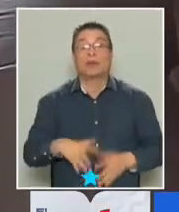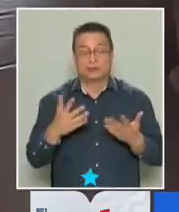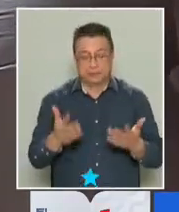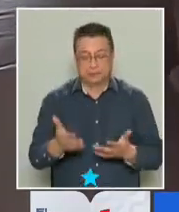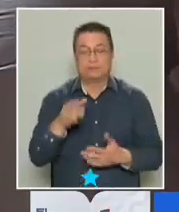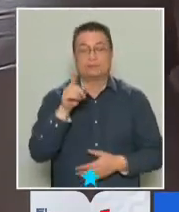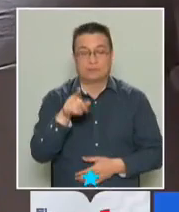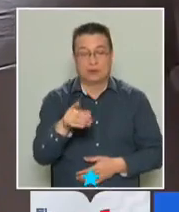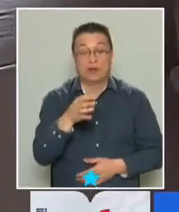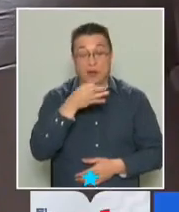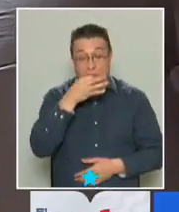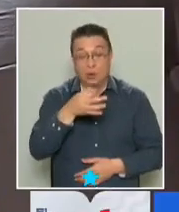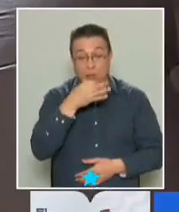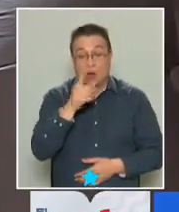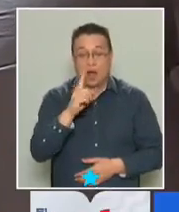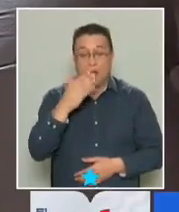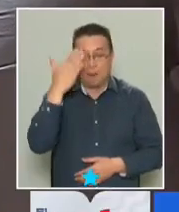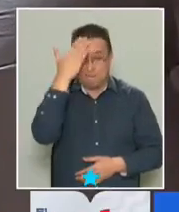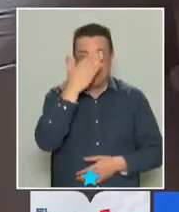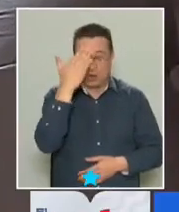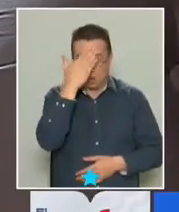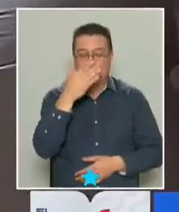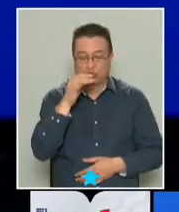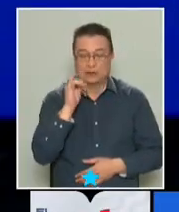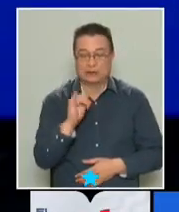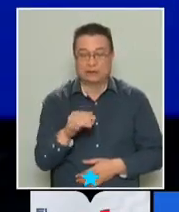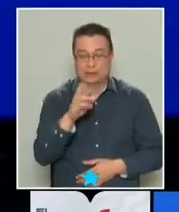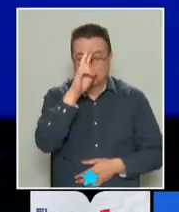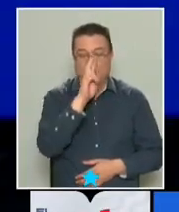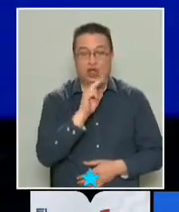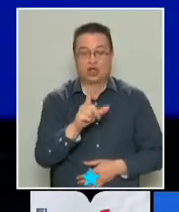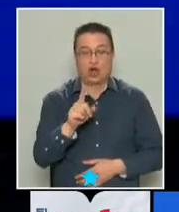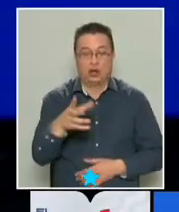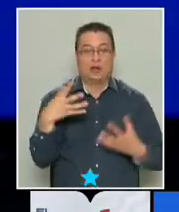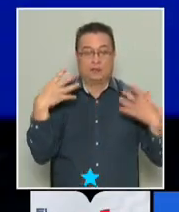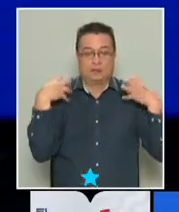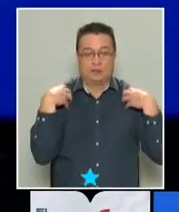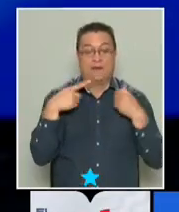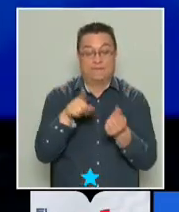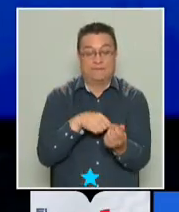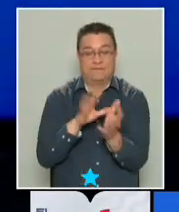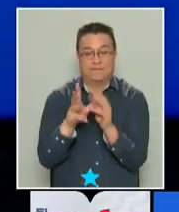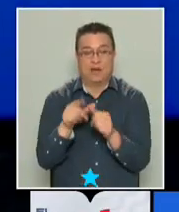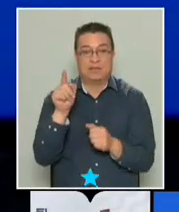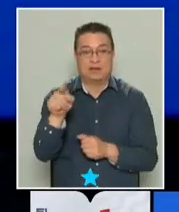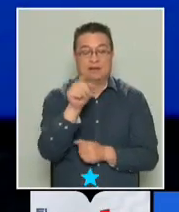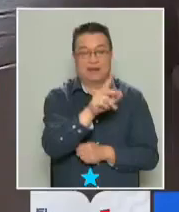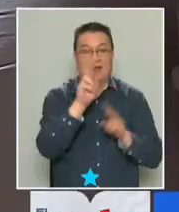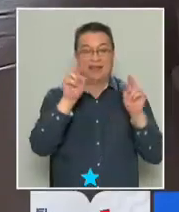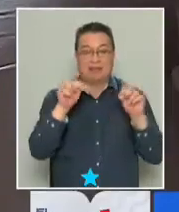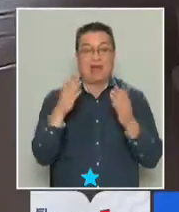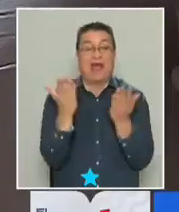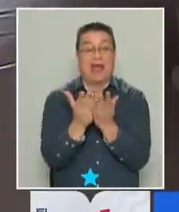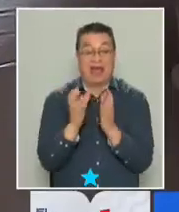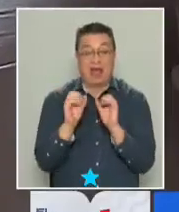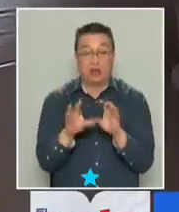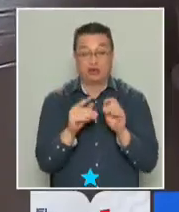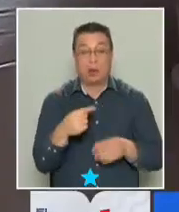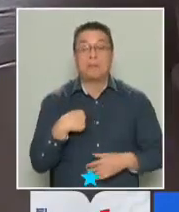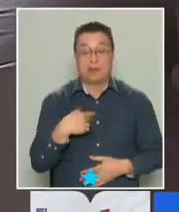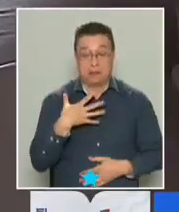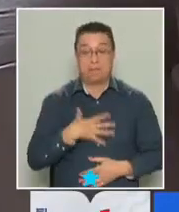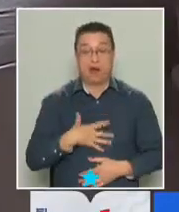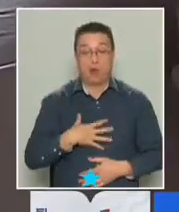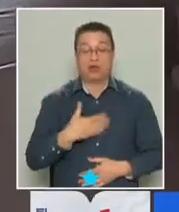manuel manifestaba una preocupación respecto el rol que le corresponde a las familias en materia educacional a mí me habría gustado